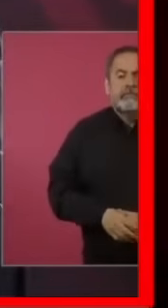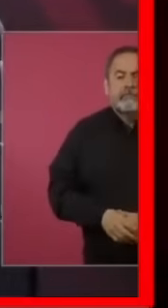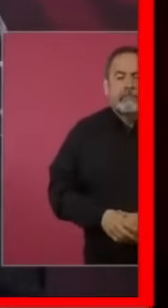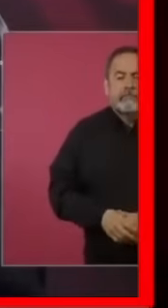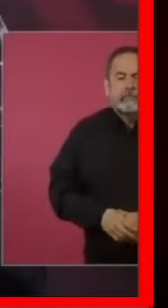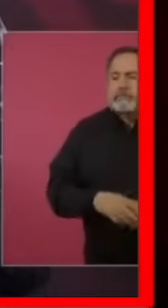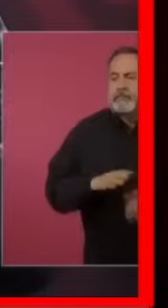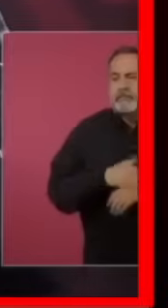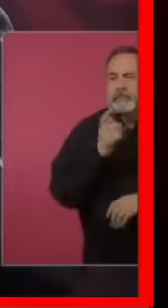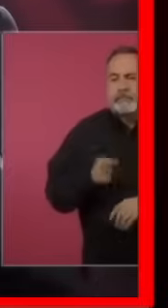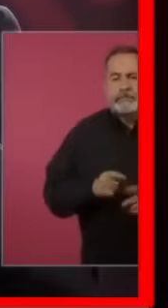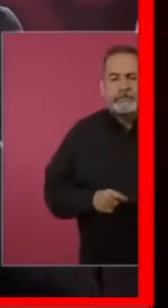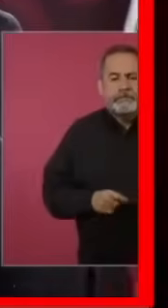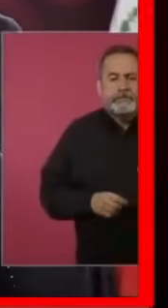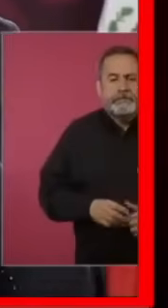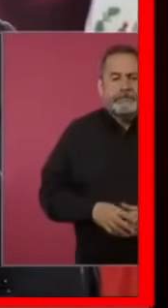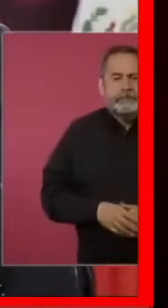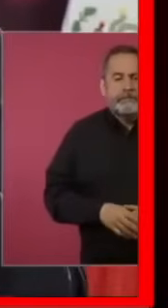Porque